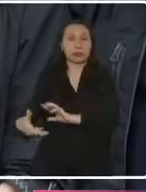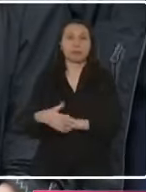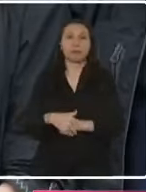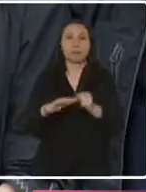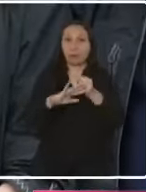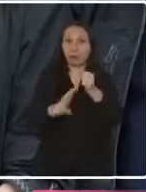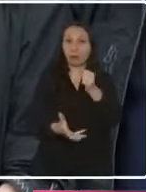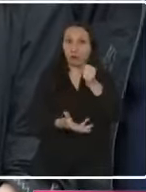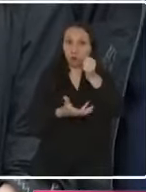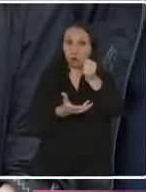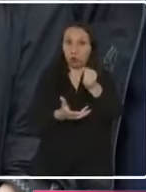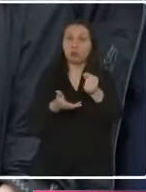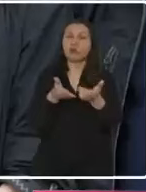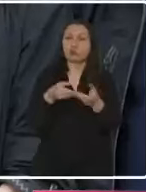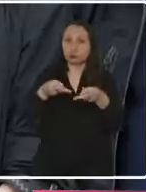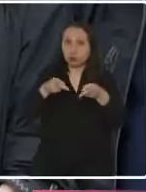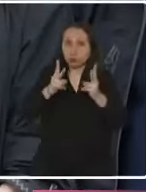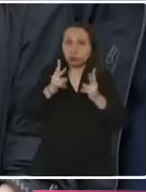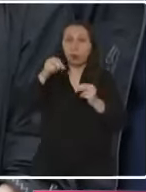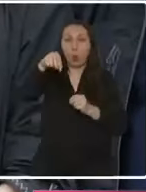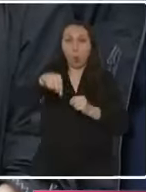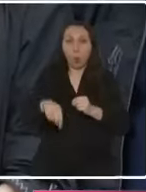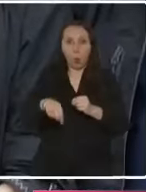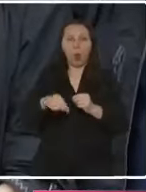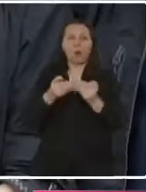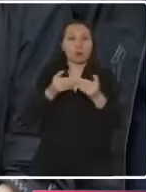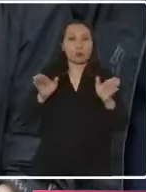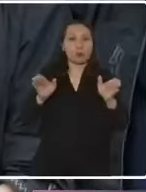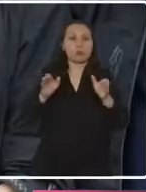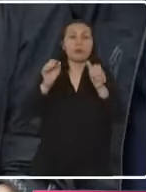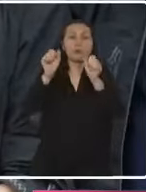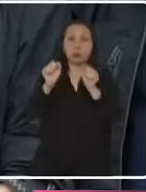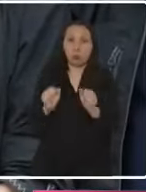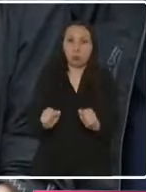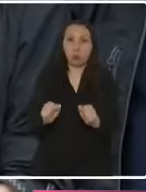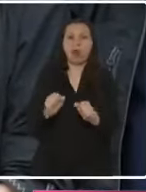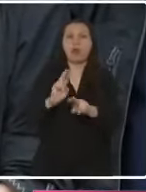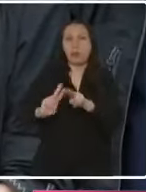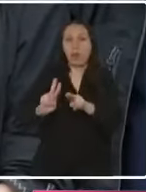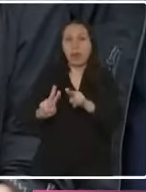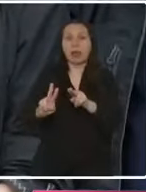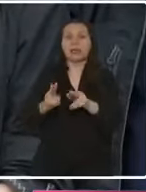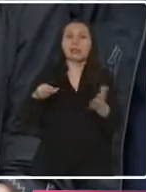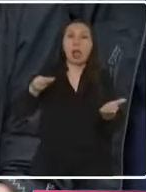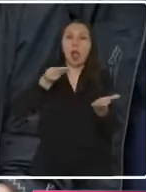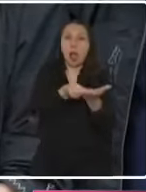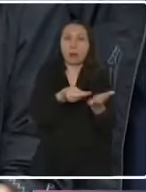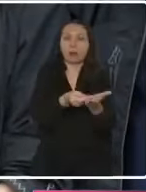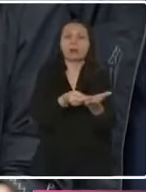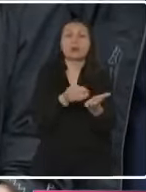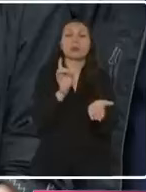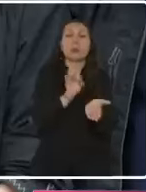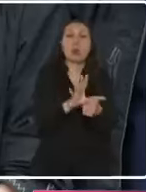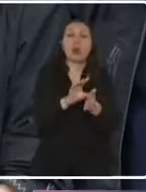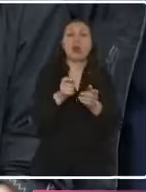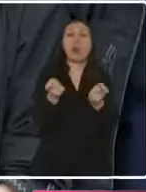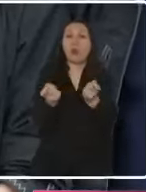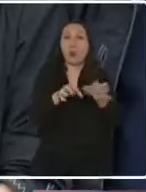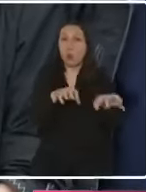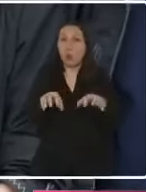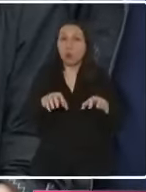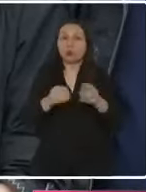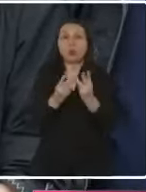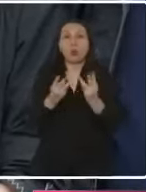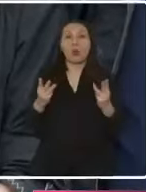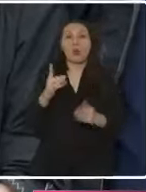Este fondo se encuentra activo a partir de hoy y desde ya se pueden realizar aportes en dinero o especias a través del sitio